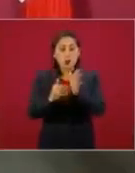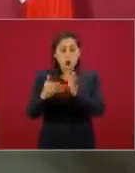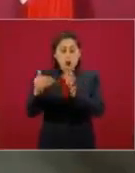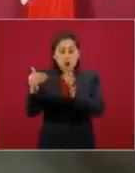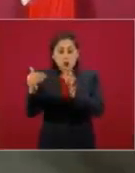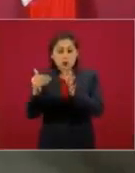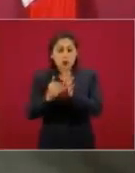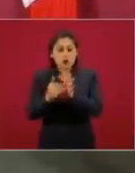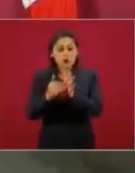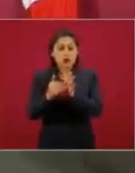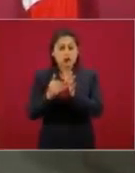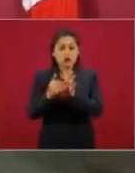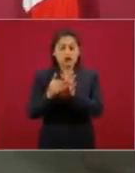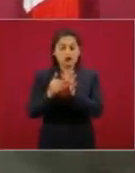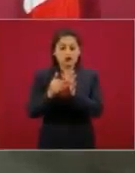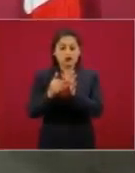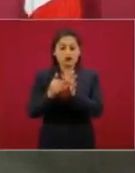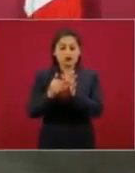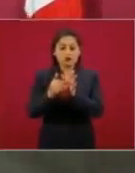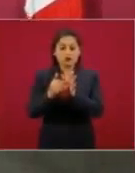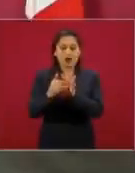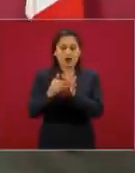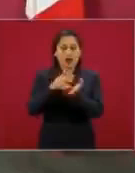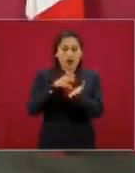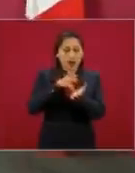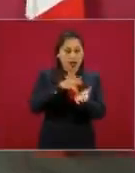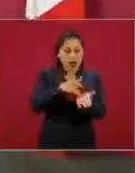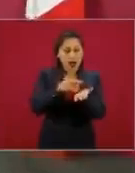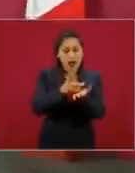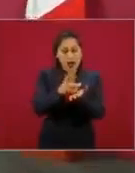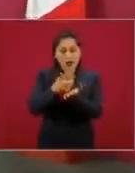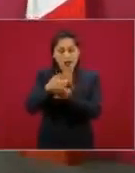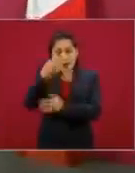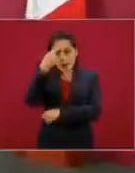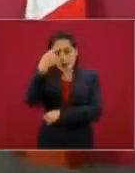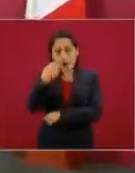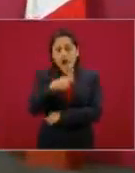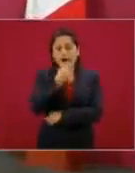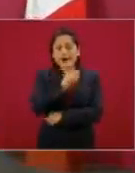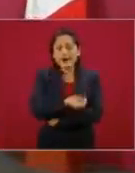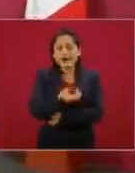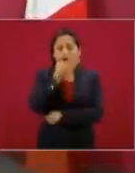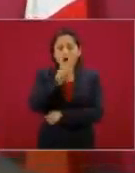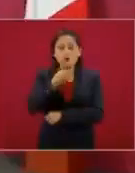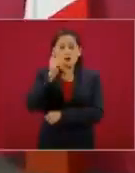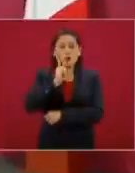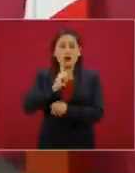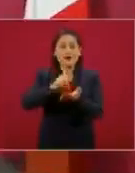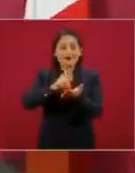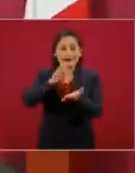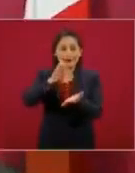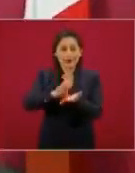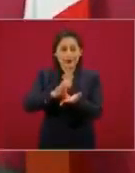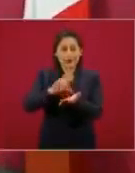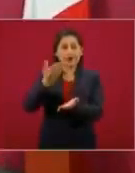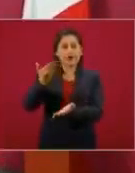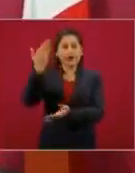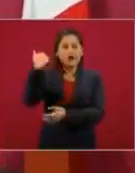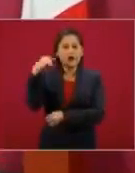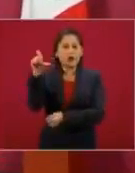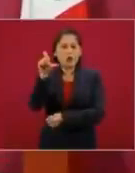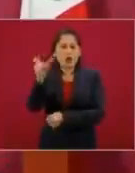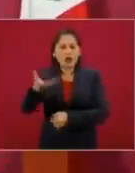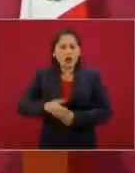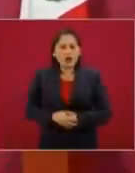educación en vivienda en en Incluso en algunos de los programas estratégicos del Gobierno Federal como